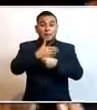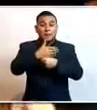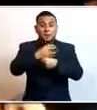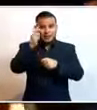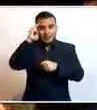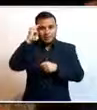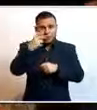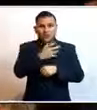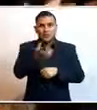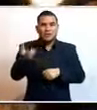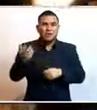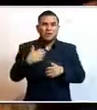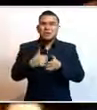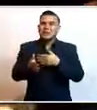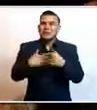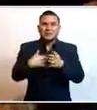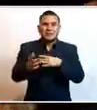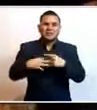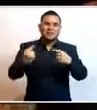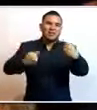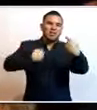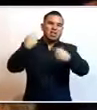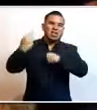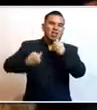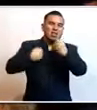toda la maquinaria, toda.